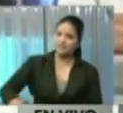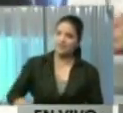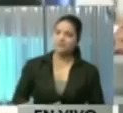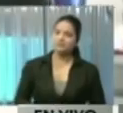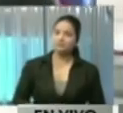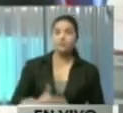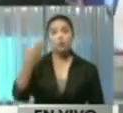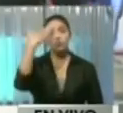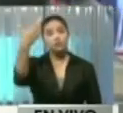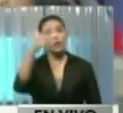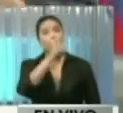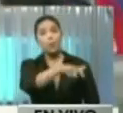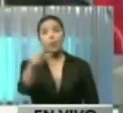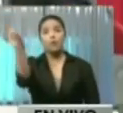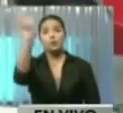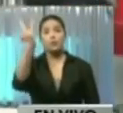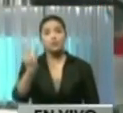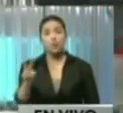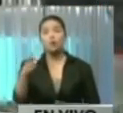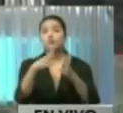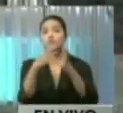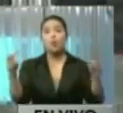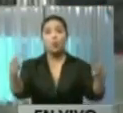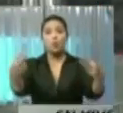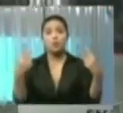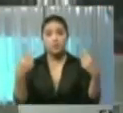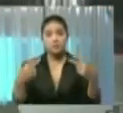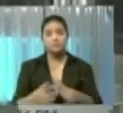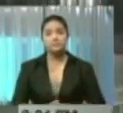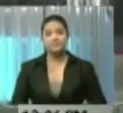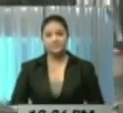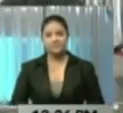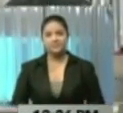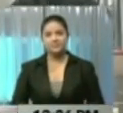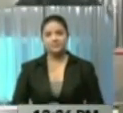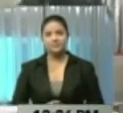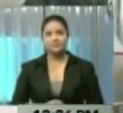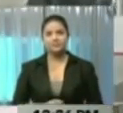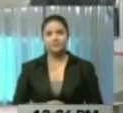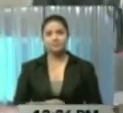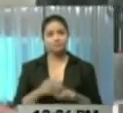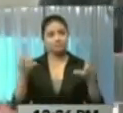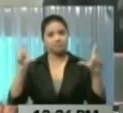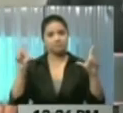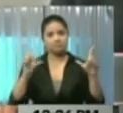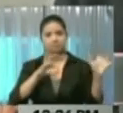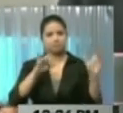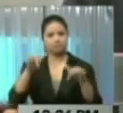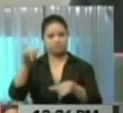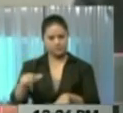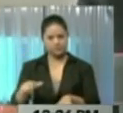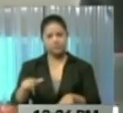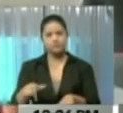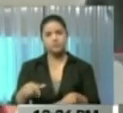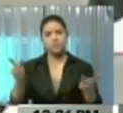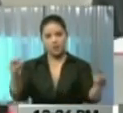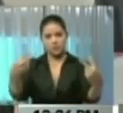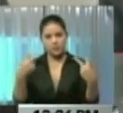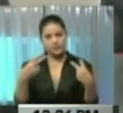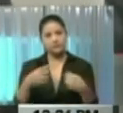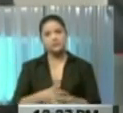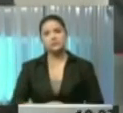Un saludo a todo el pueblo de Venezuela, a los usuarios y usuarias de los medios de comunicación que se encuentran presentes.